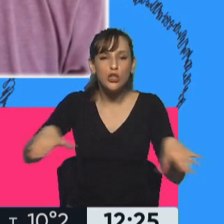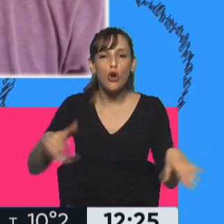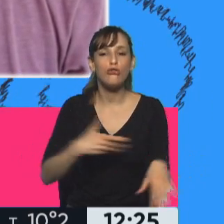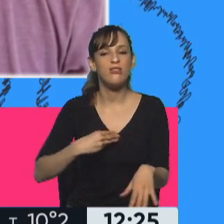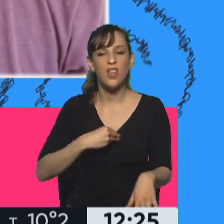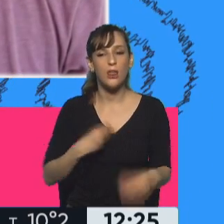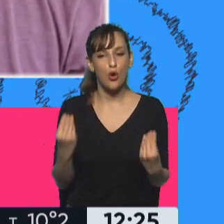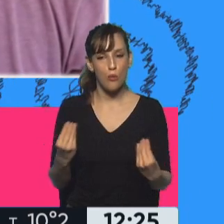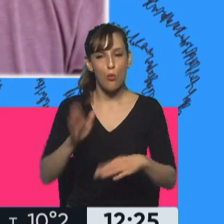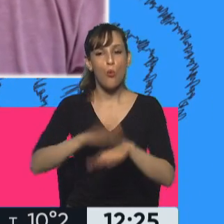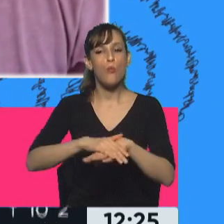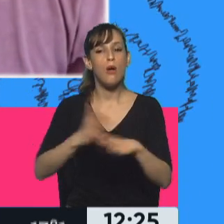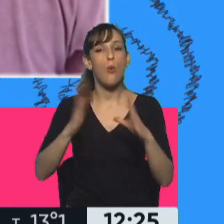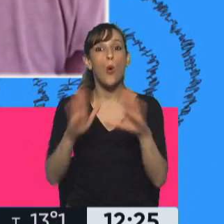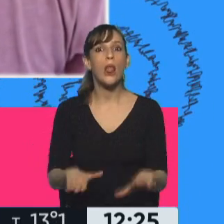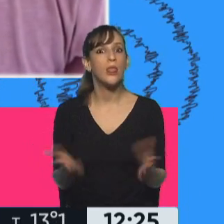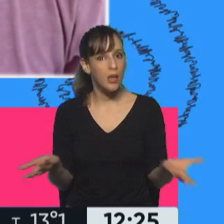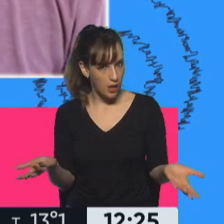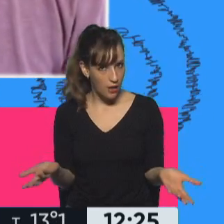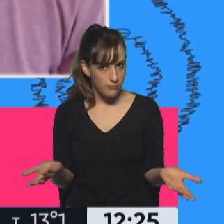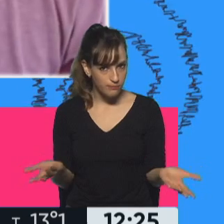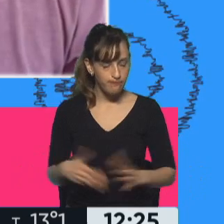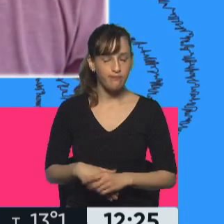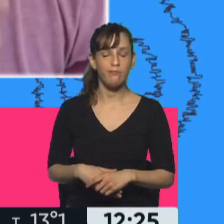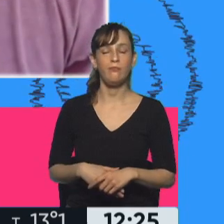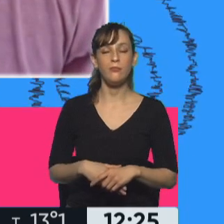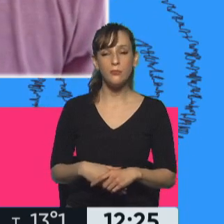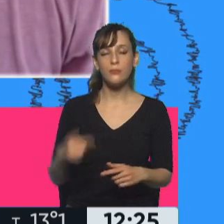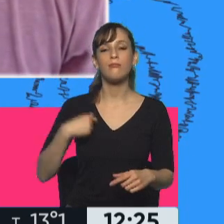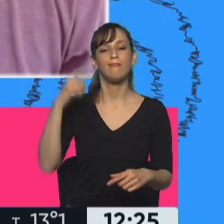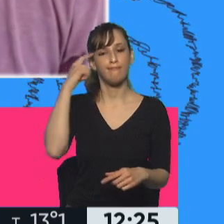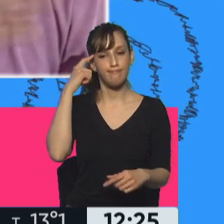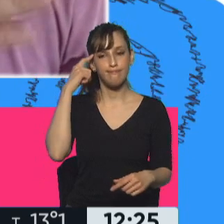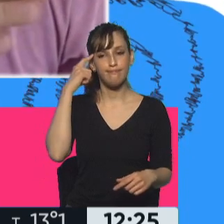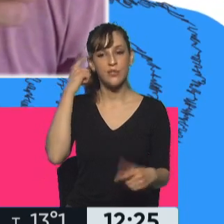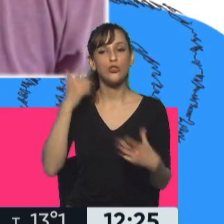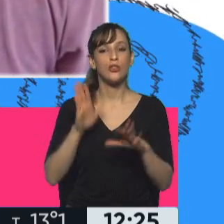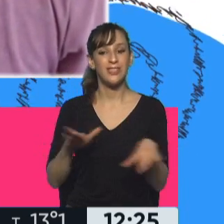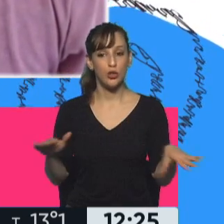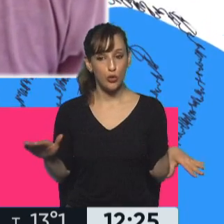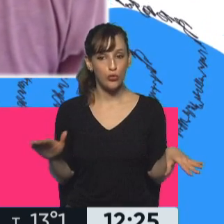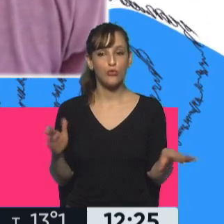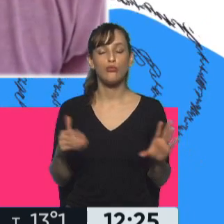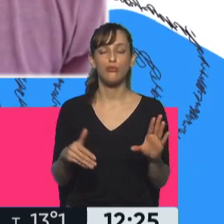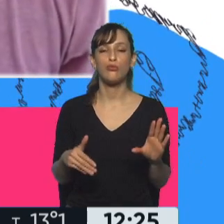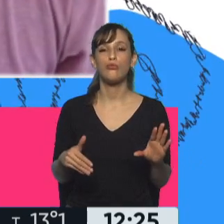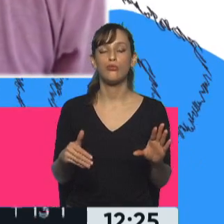chicos en esta situación? Mira, yo creo que los chicos fue uno de, y sobre todo en la primera